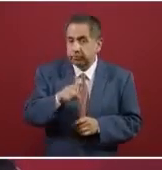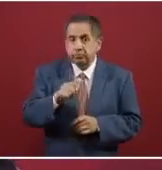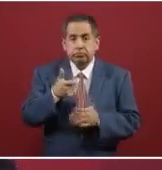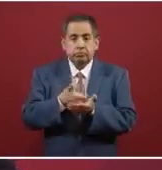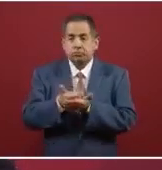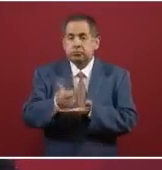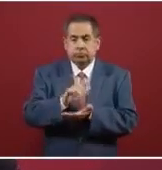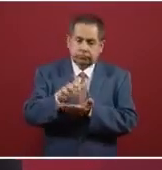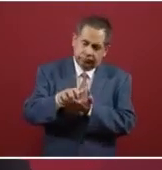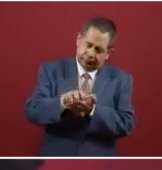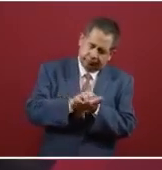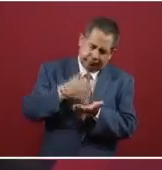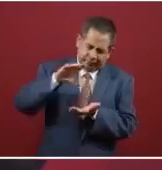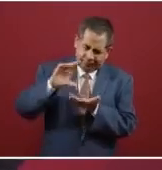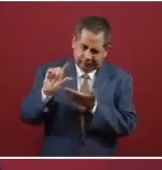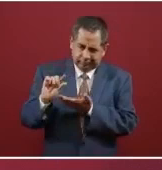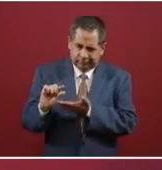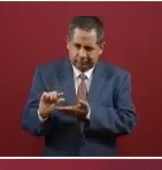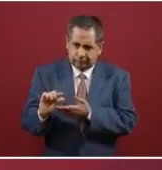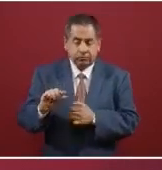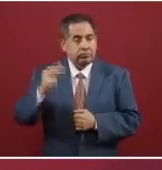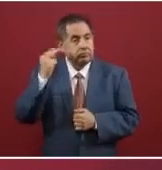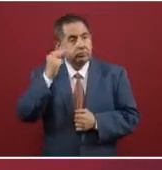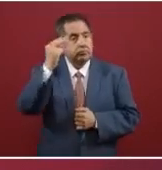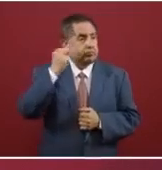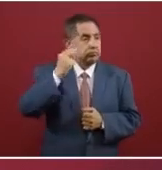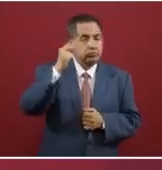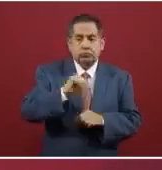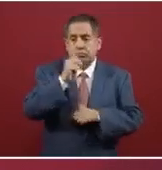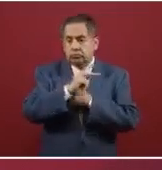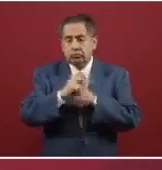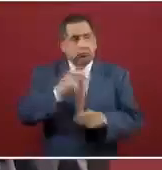reducir al mínimo los viajes al extranjero.